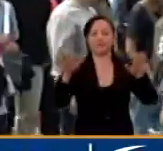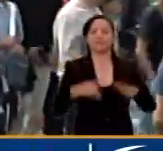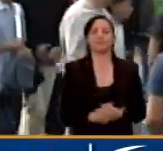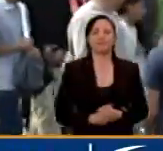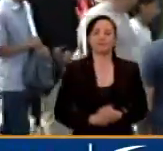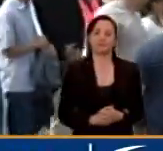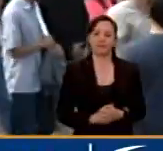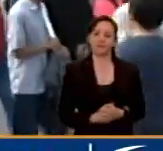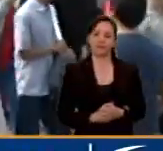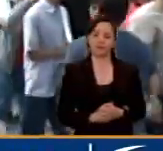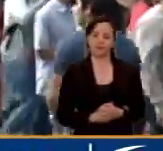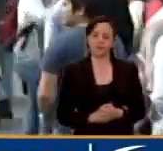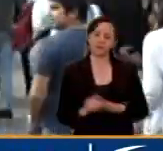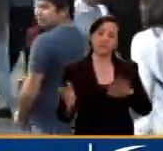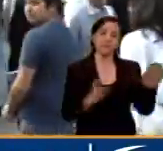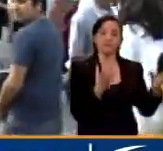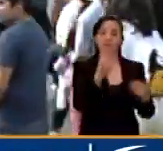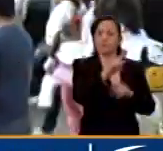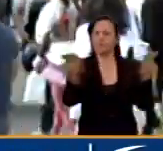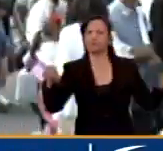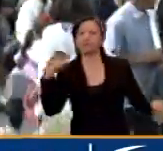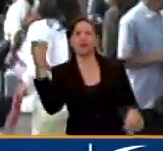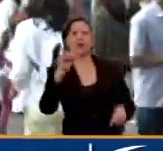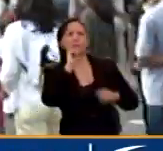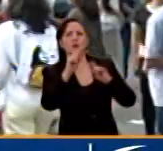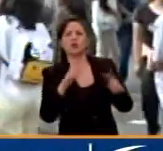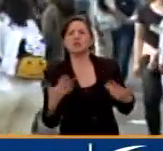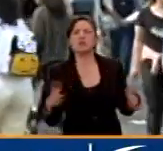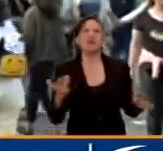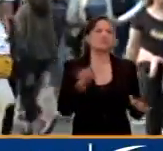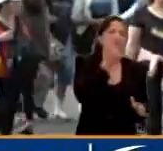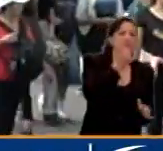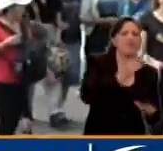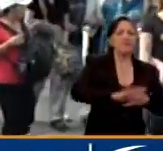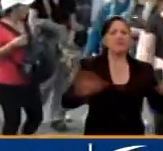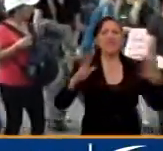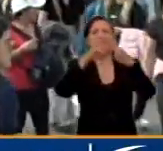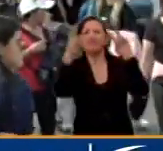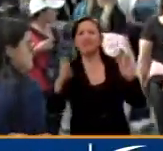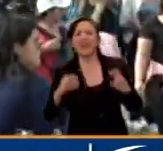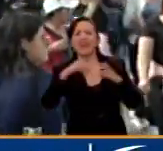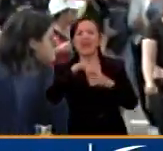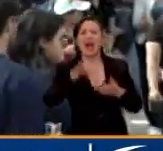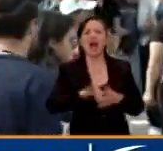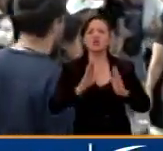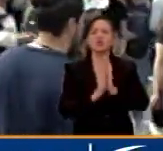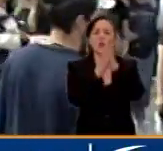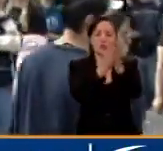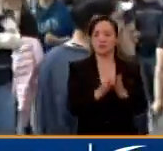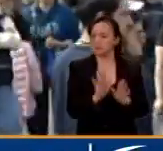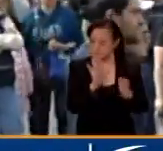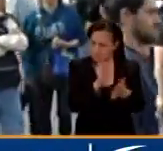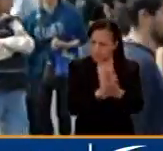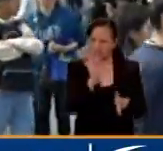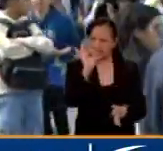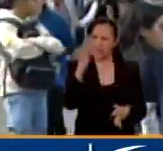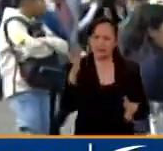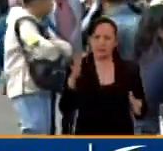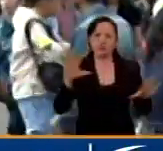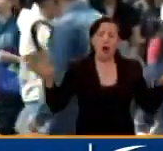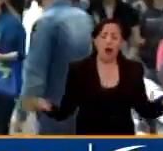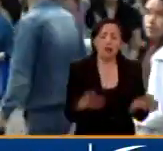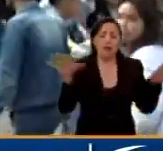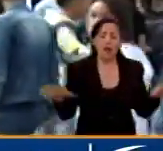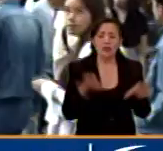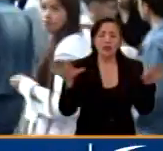Mire, y todo el mundo está preguntando, bueno, ¿qué pasa? Ya casi se acaba la Feria Internacional del Libro. No se preocupe, casi que a diario son 200 actividades. Ahorita en la